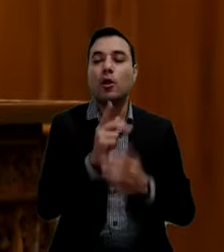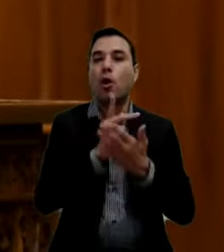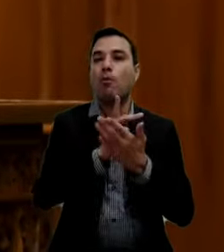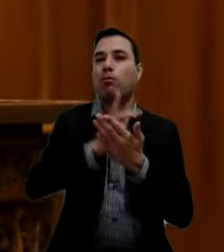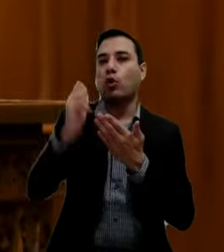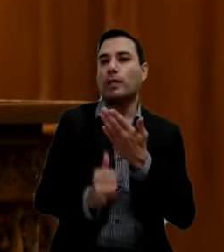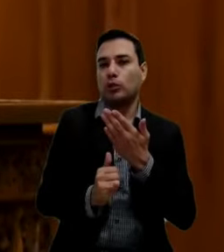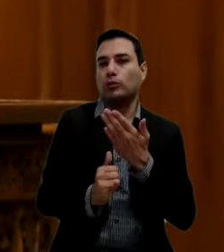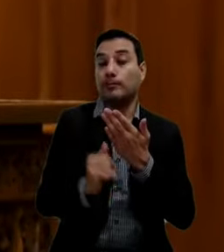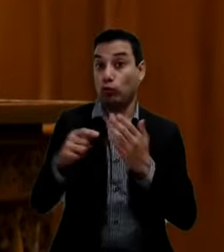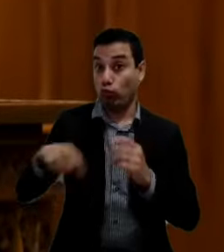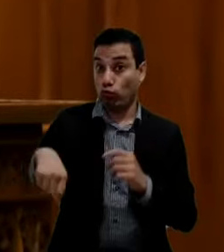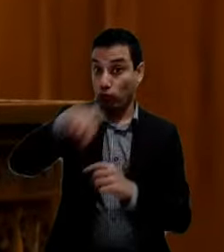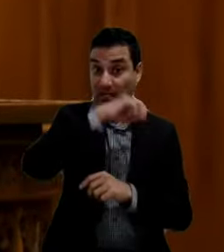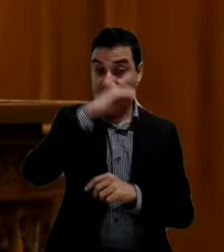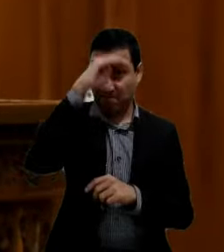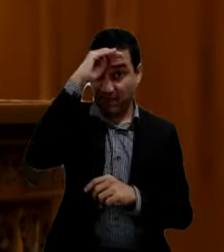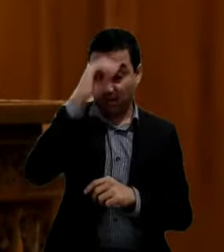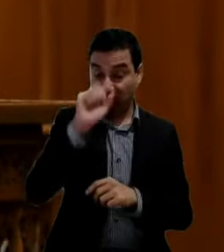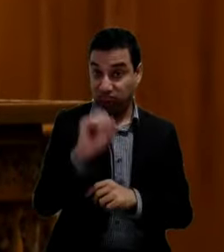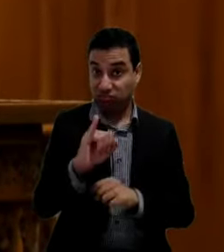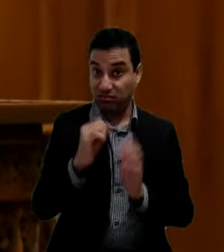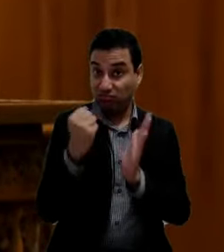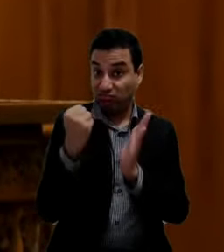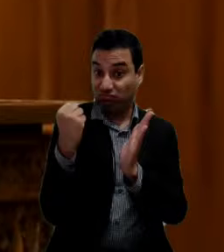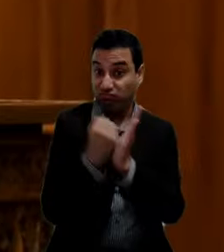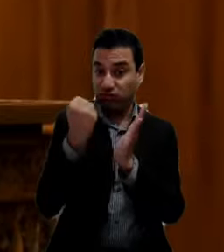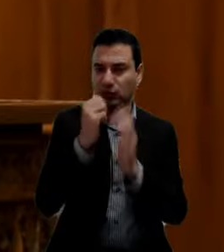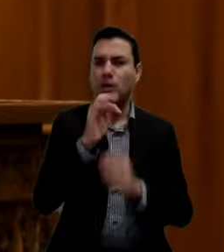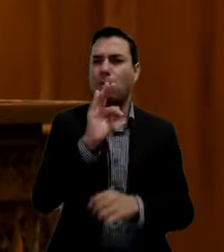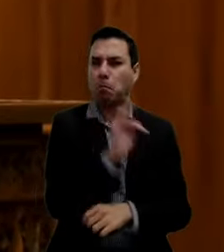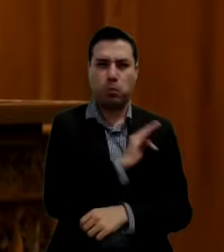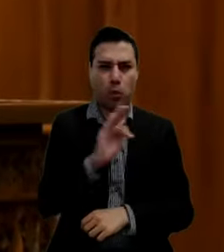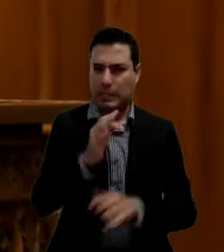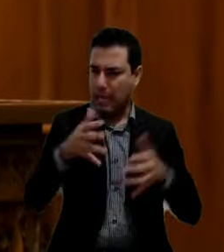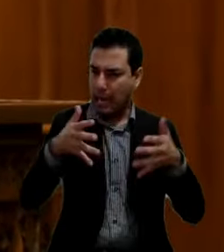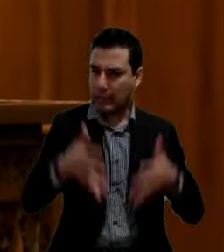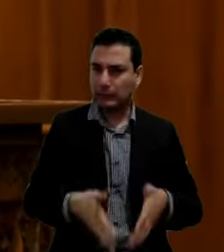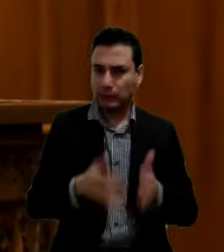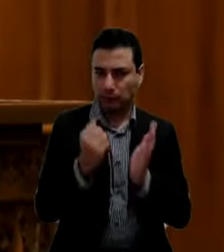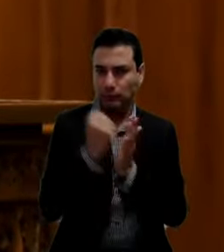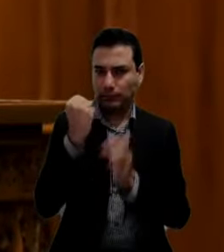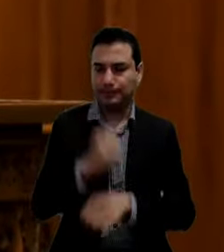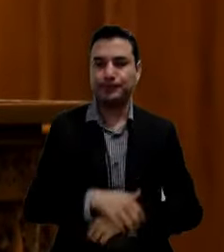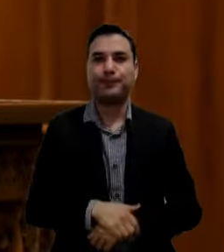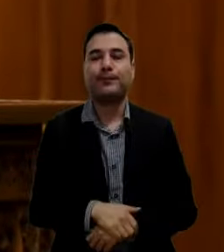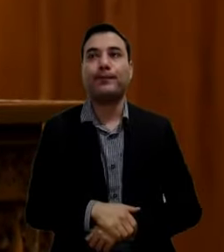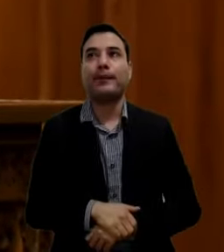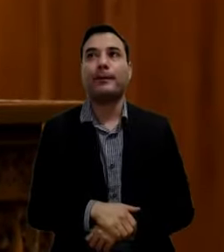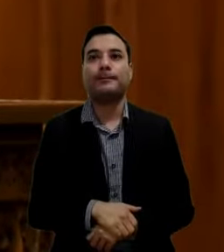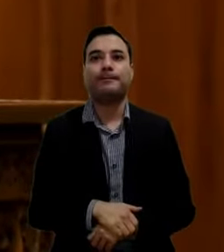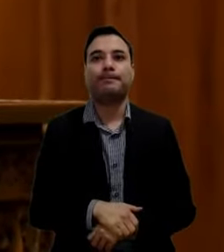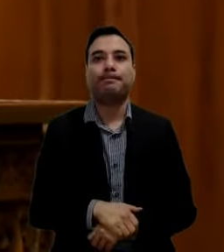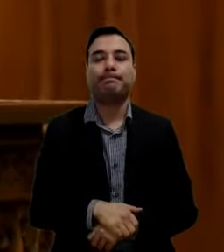de considerarse procedente, se apruebe en sus términos. Gracias, diputado.